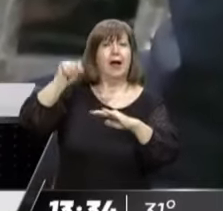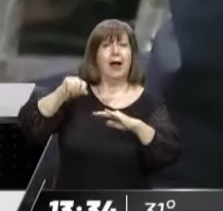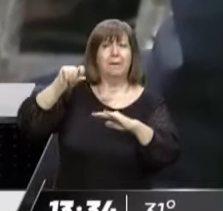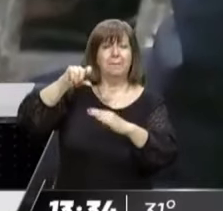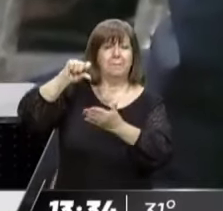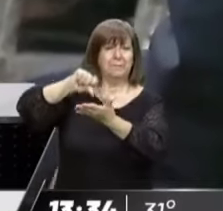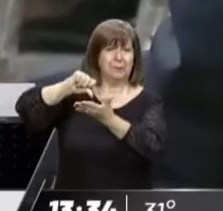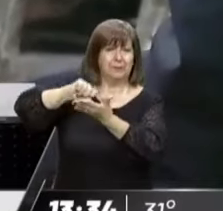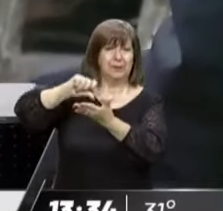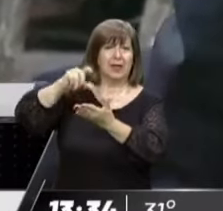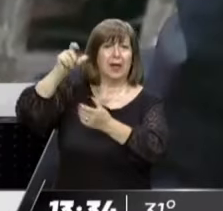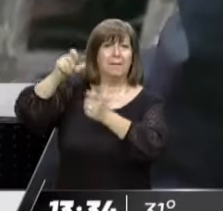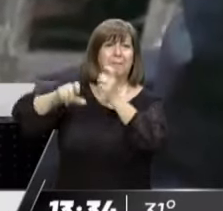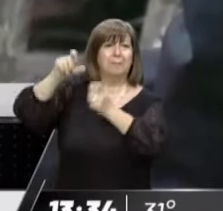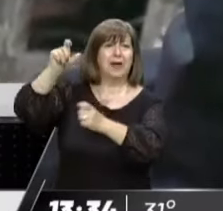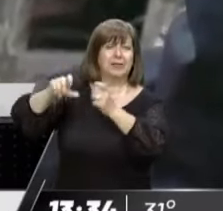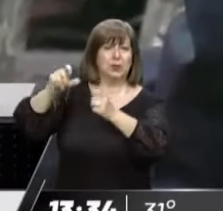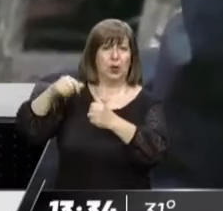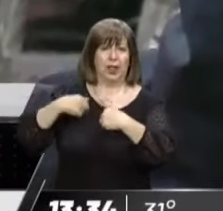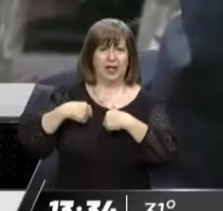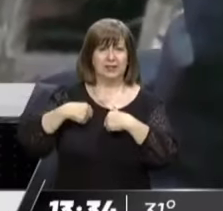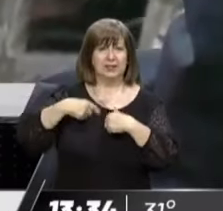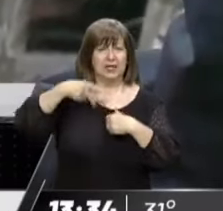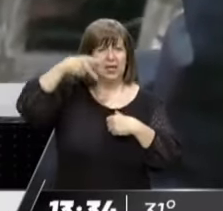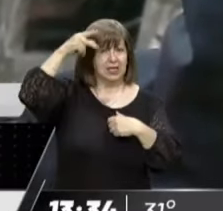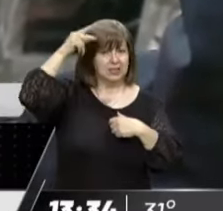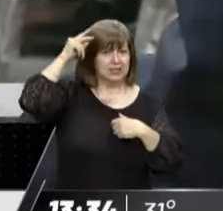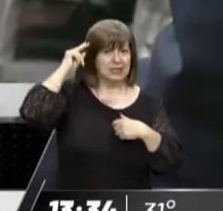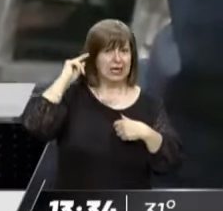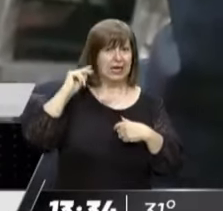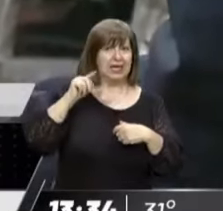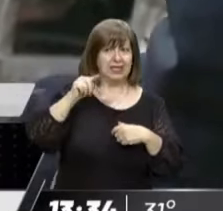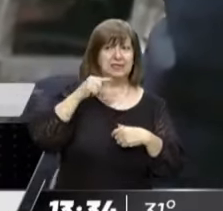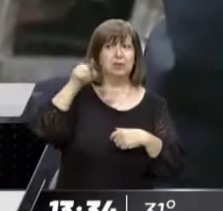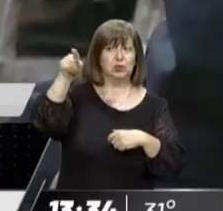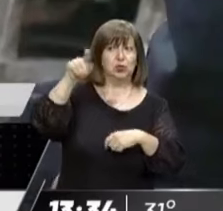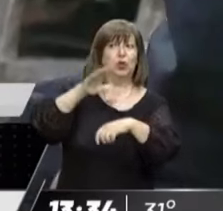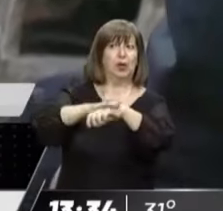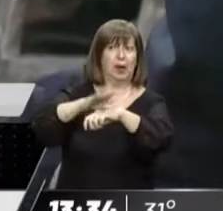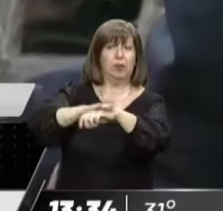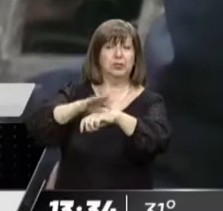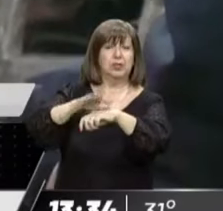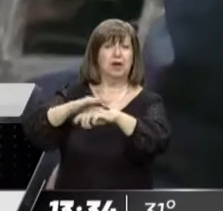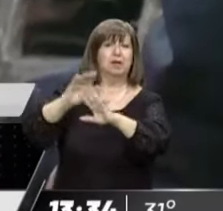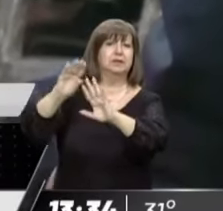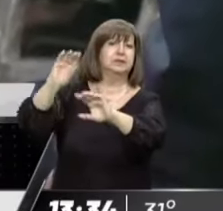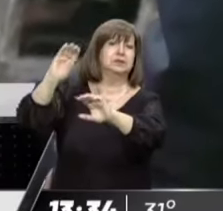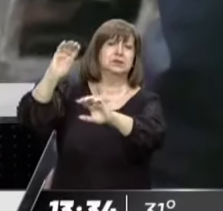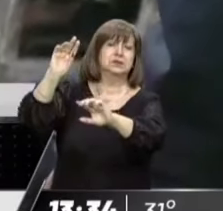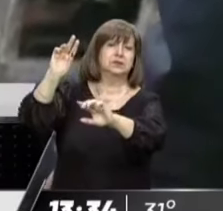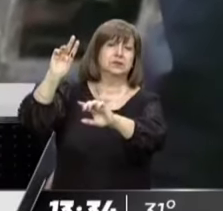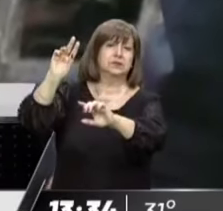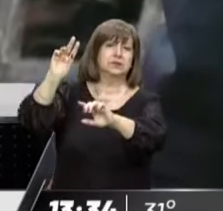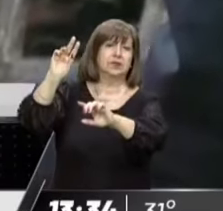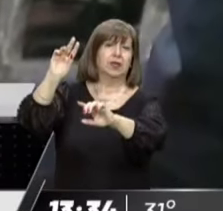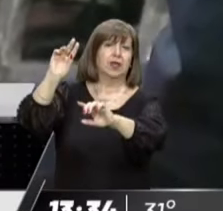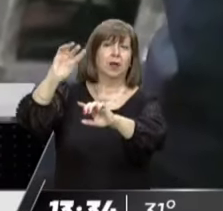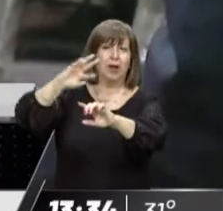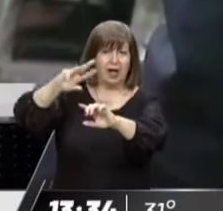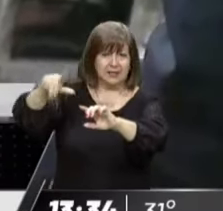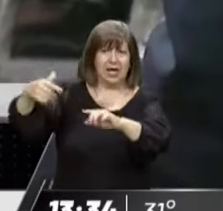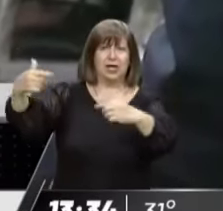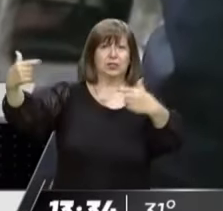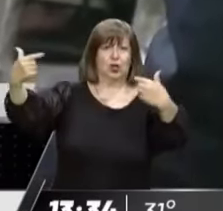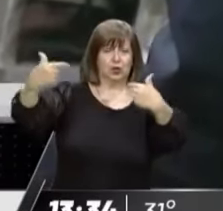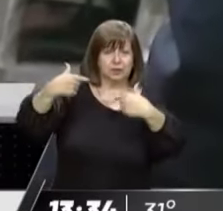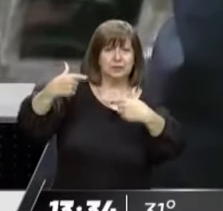Aquí todos nosotros los chilenos, todos le echamos la culpa a los inmigrantes. Porque tanto de robo, de